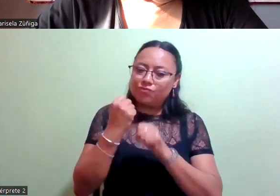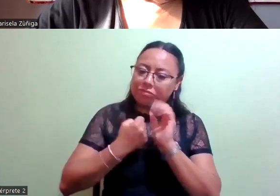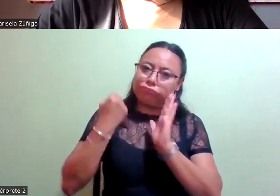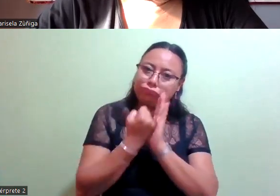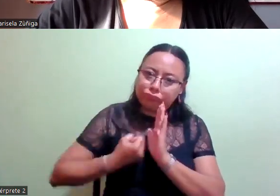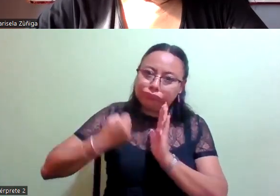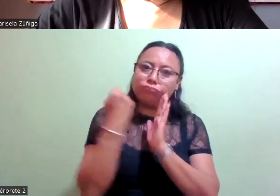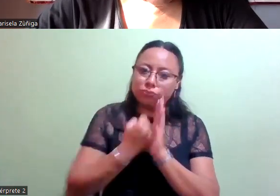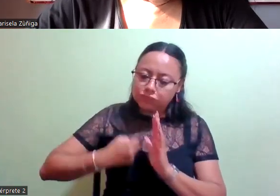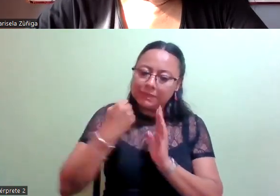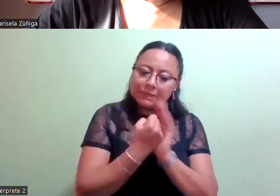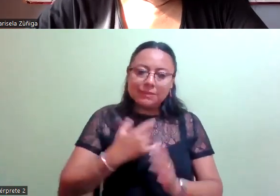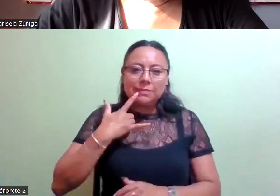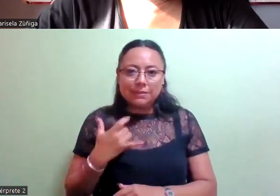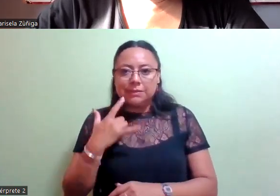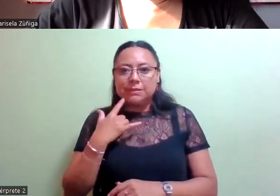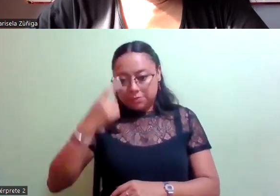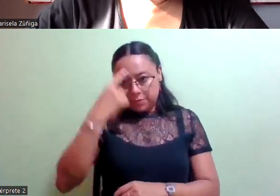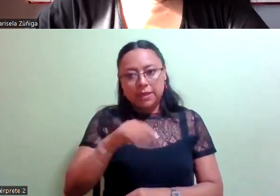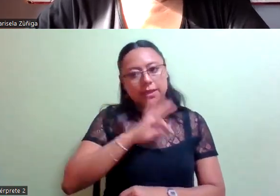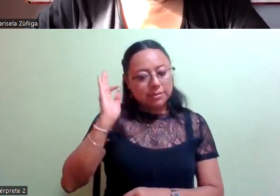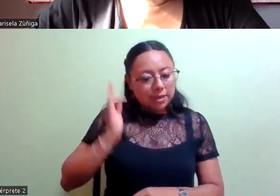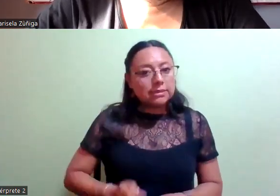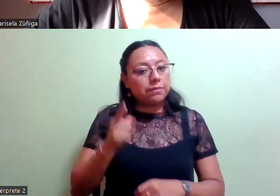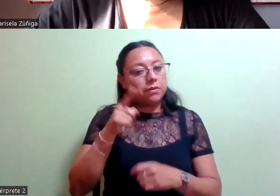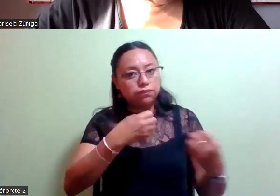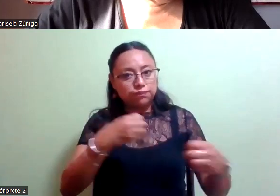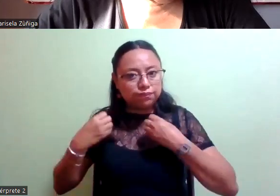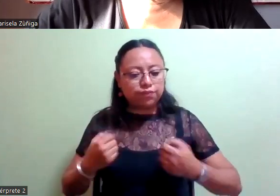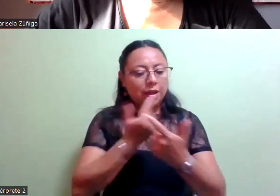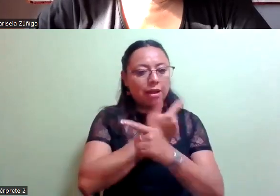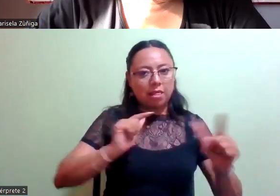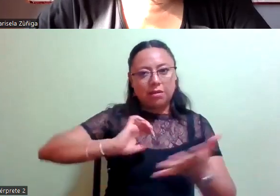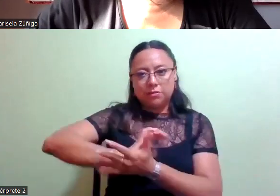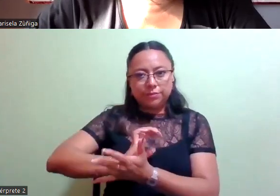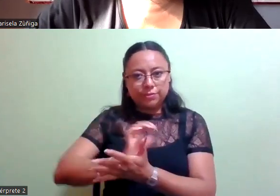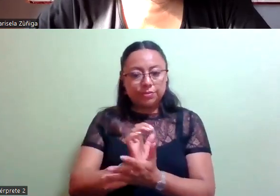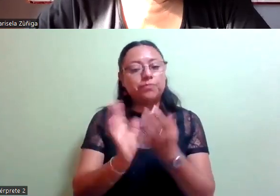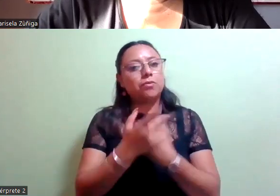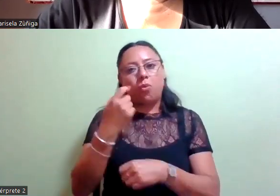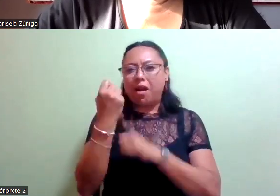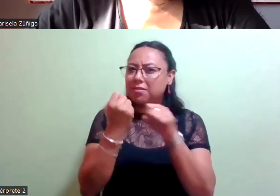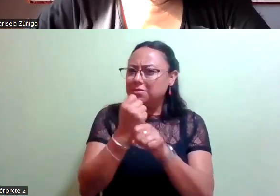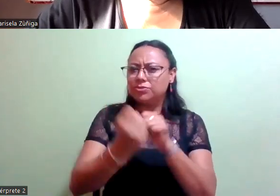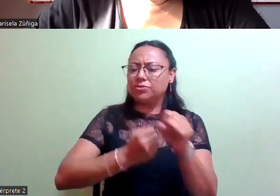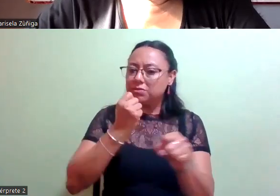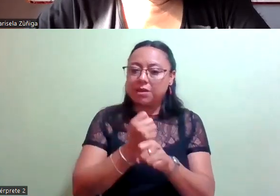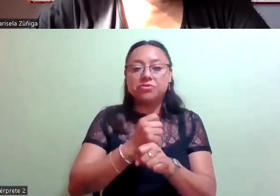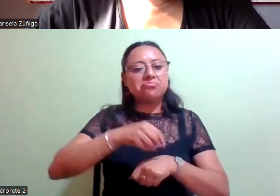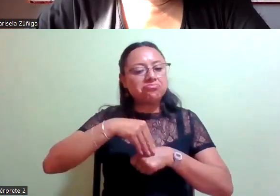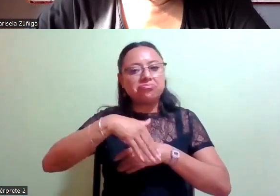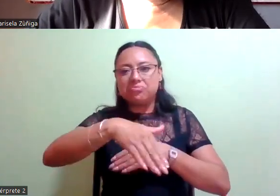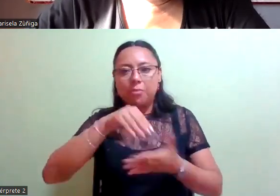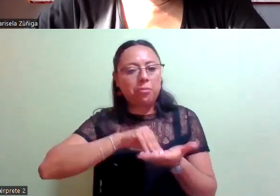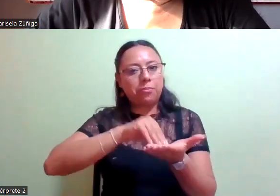una aceptación ocupacional y libre de términos de discriminación que por décadas han proliferado sin